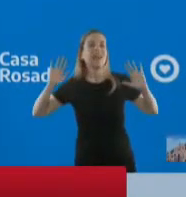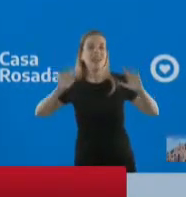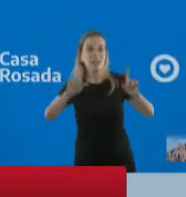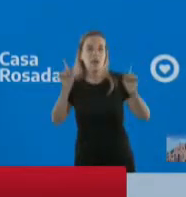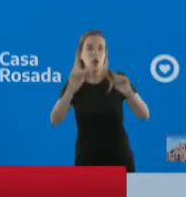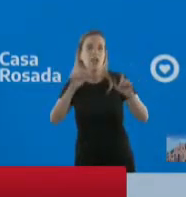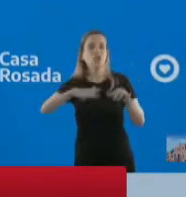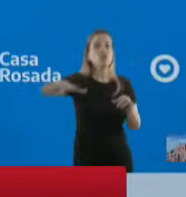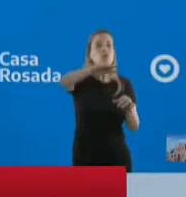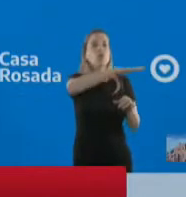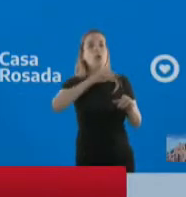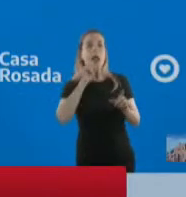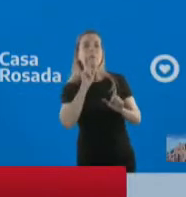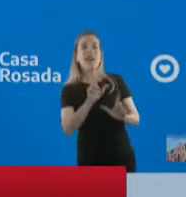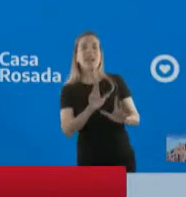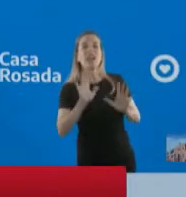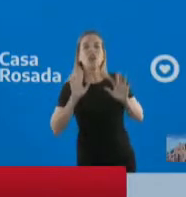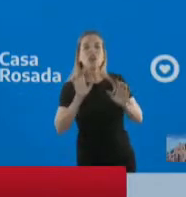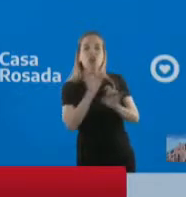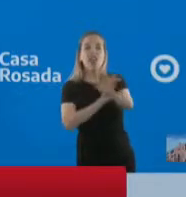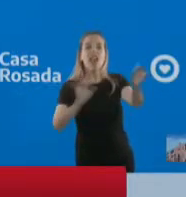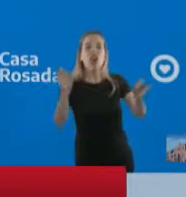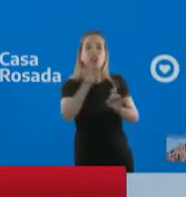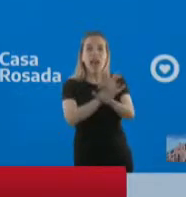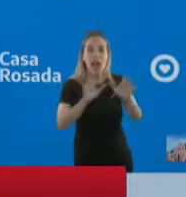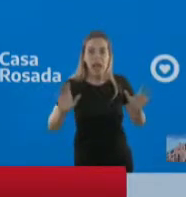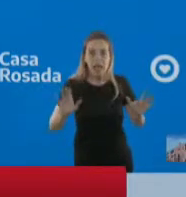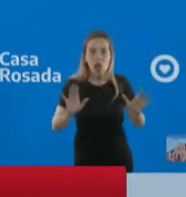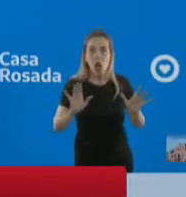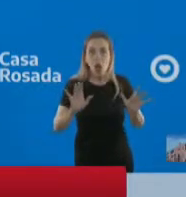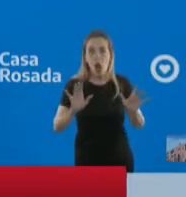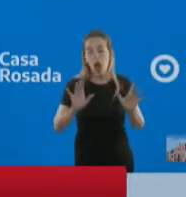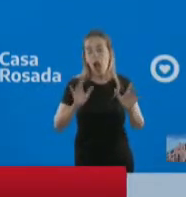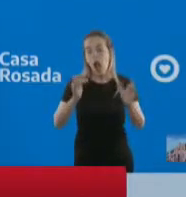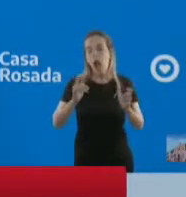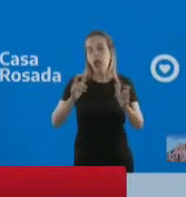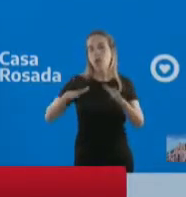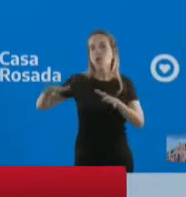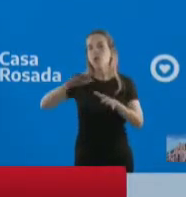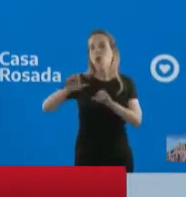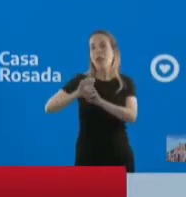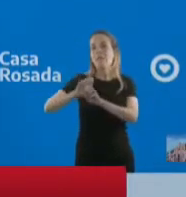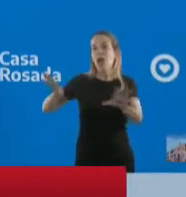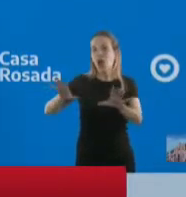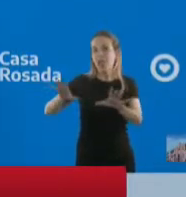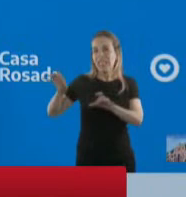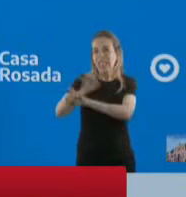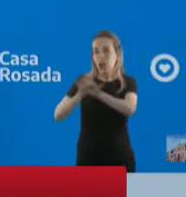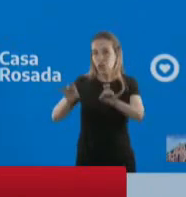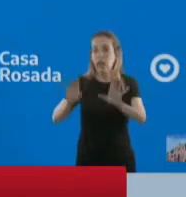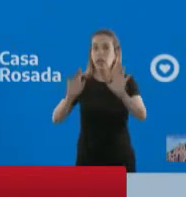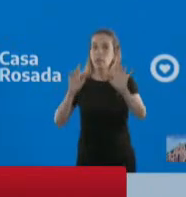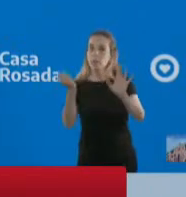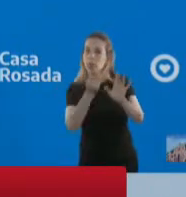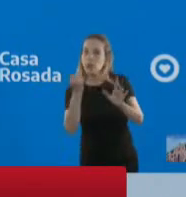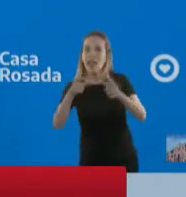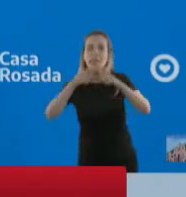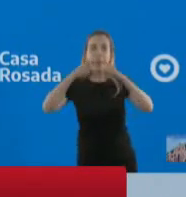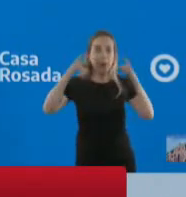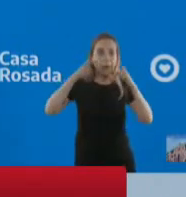gobierno entienda que hay una herida abierta que dejó la pandemia, que ningún pueblo pasa por una tragedia donde